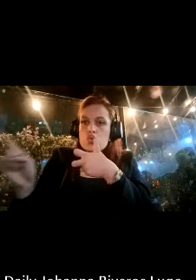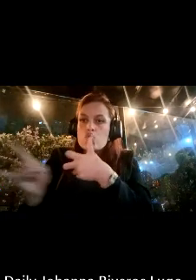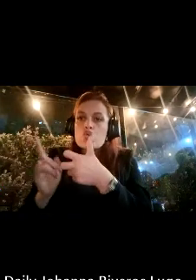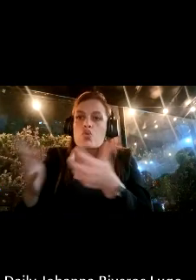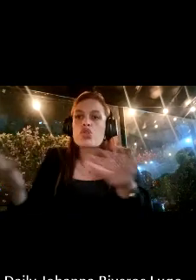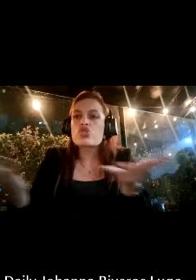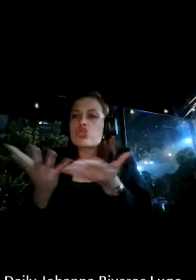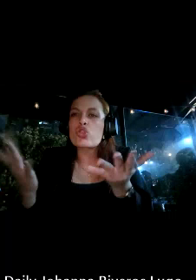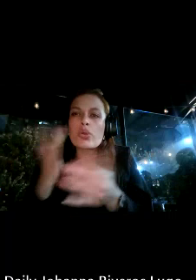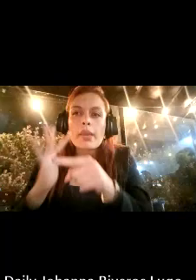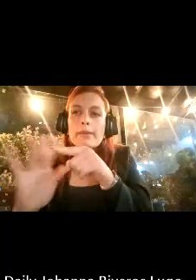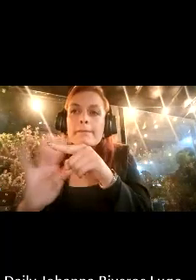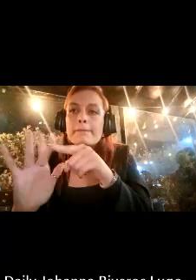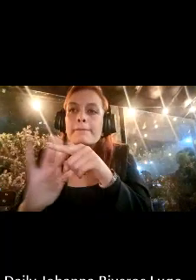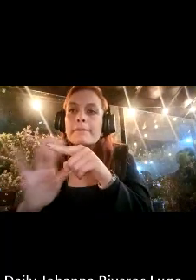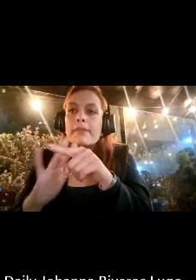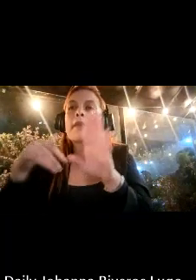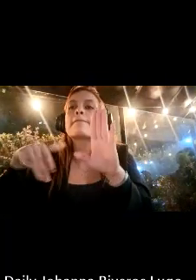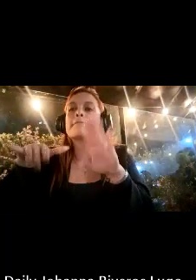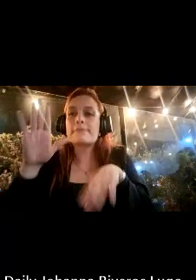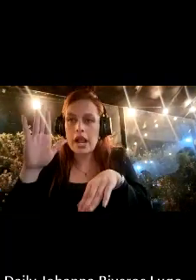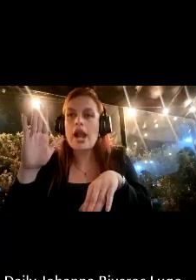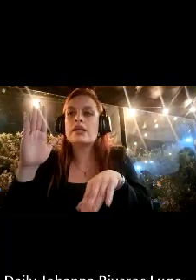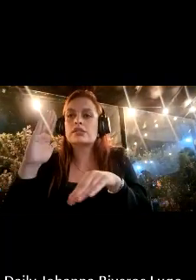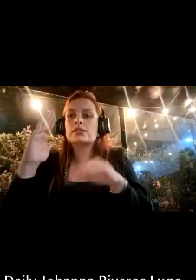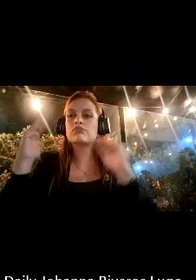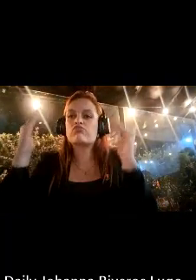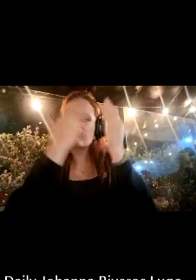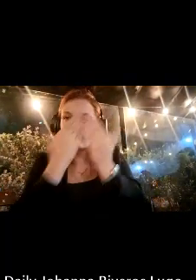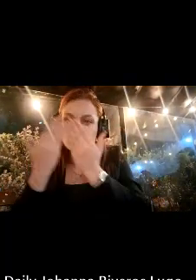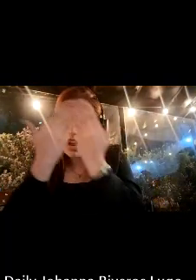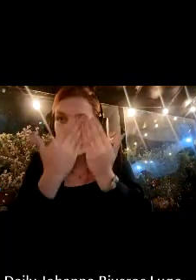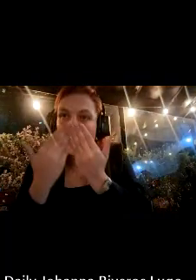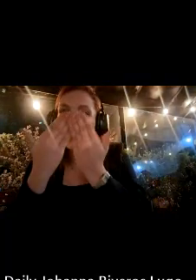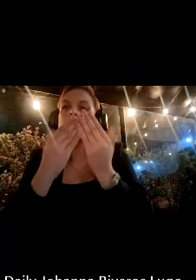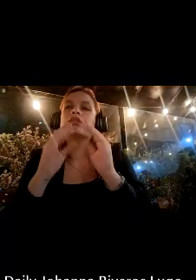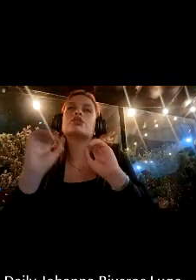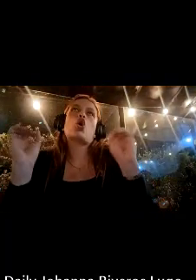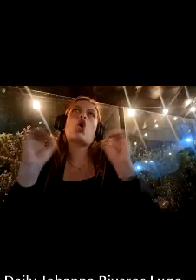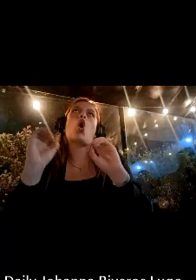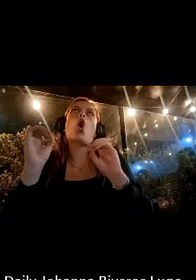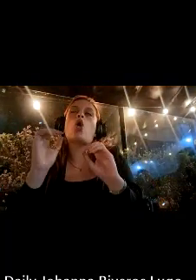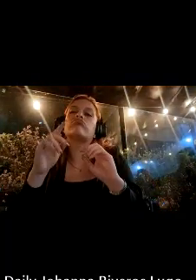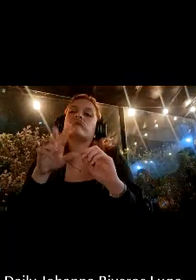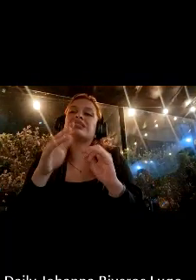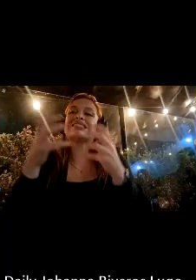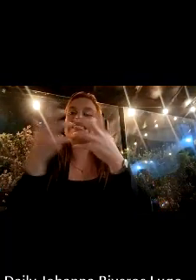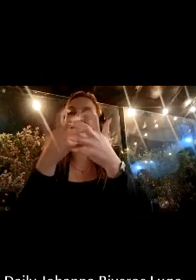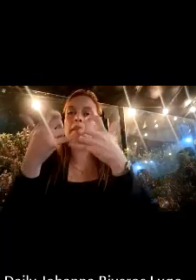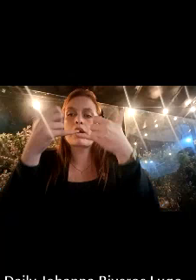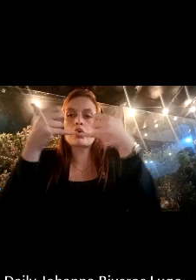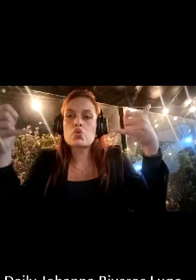el estudio y desarrollo de equipos electrónicos o sistemas de electricidad.